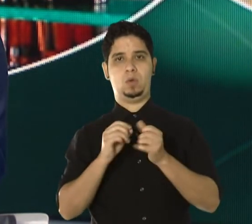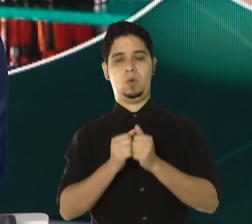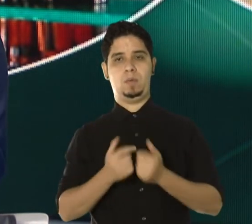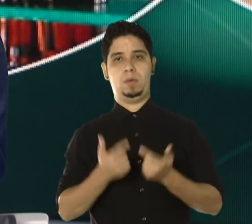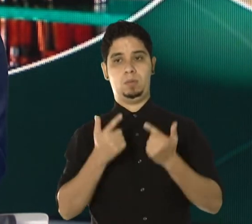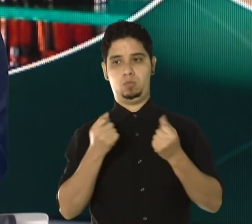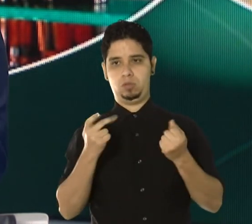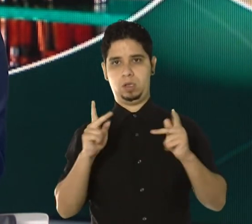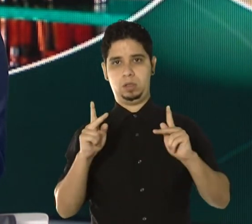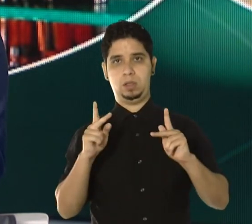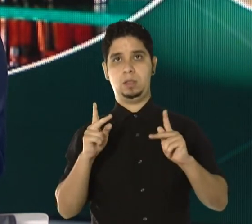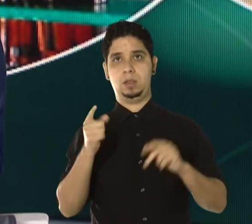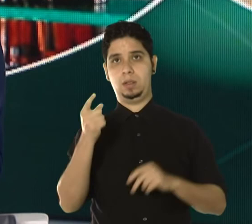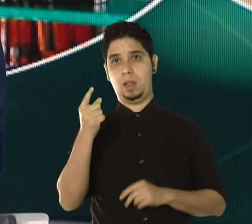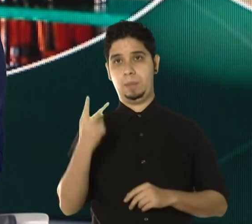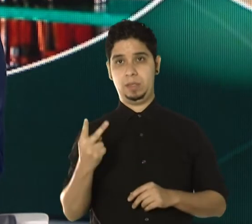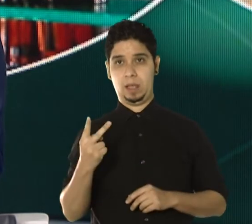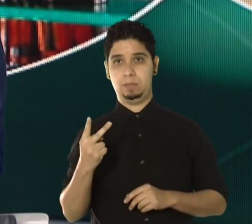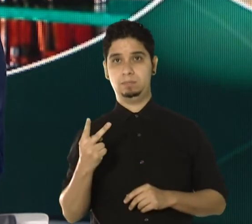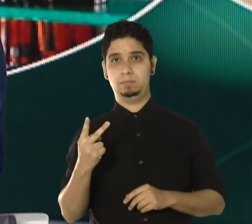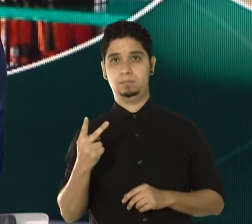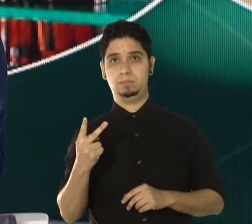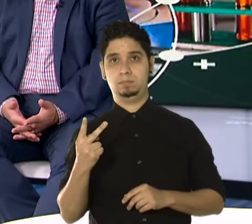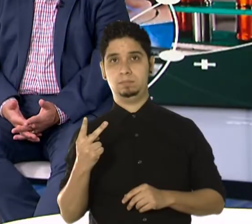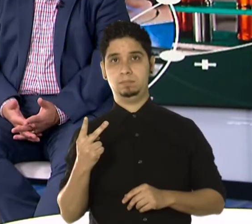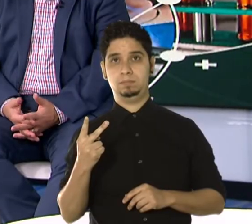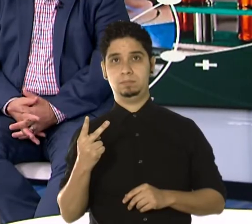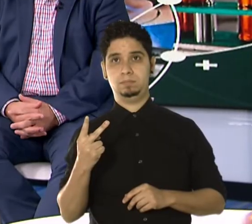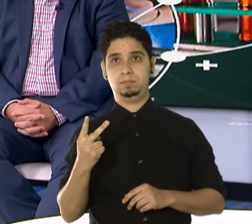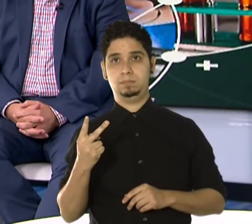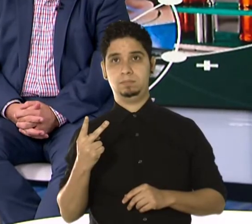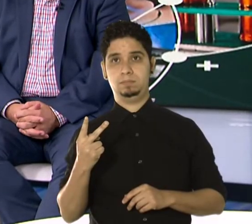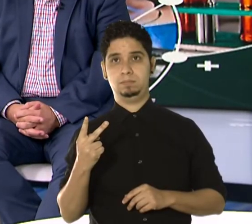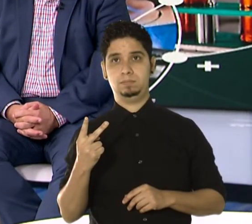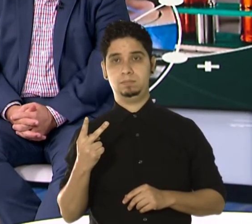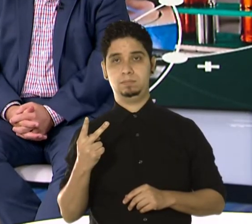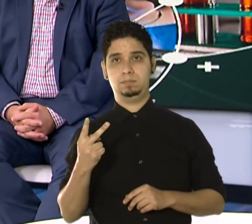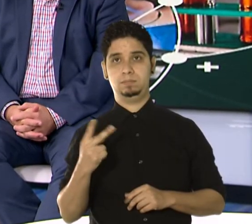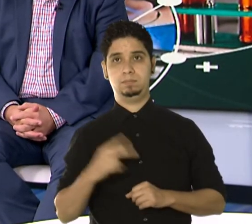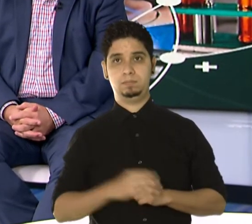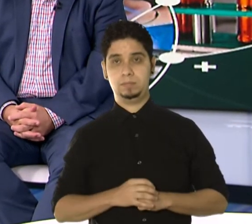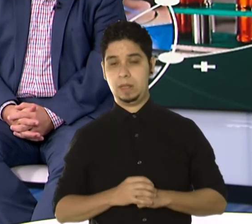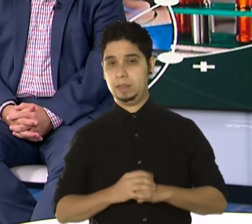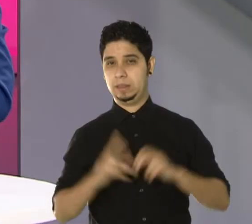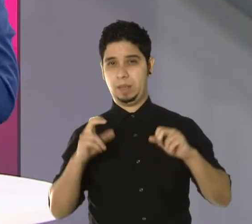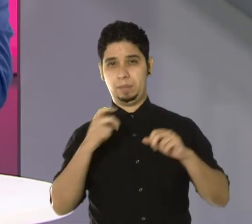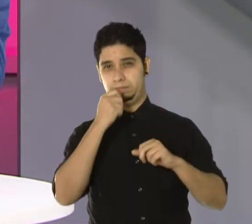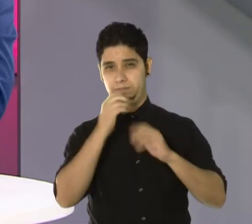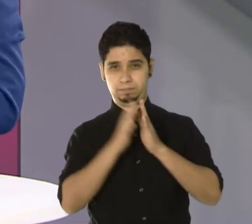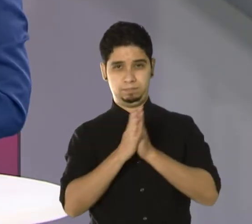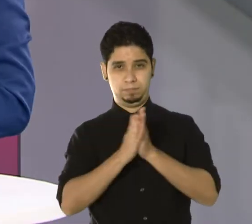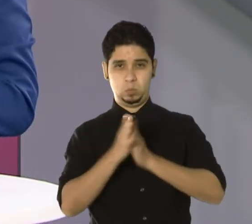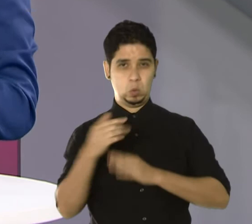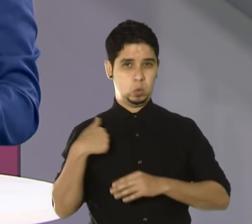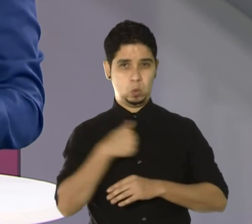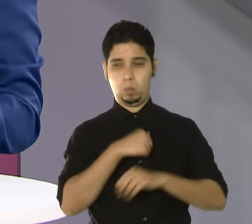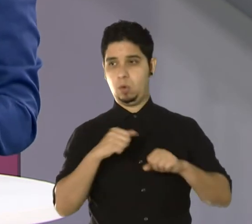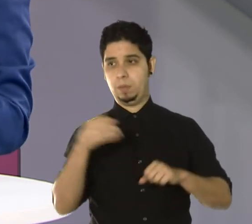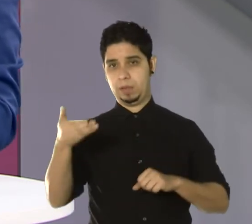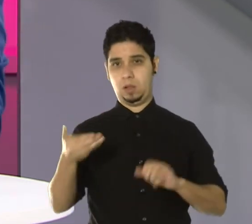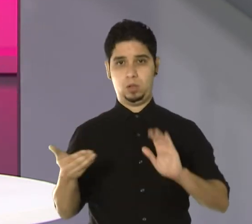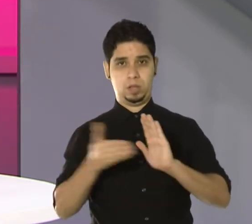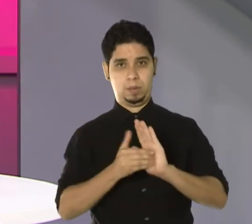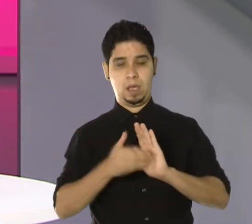lugares en Puerto Rico es la mitad del límite del nivel de pobreza. Bueno, el tema está muy interesante y podemos invitarlos a futuro. Vamos a ver